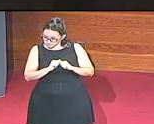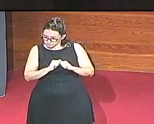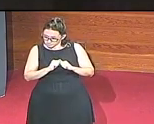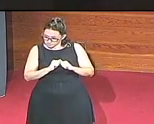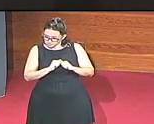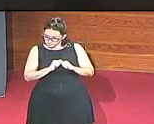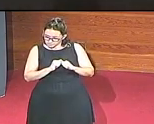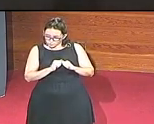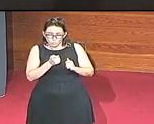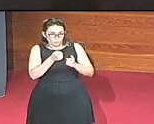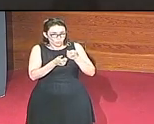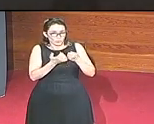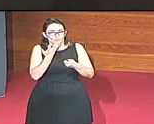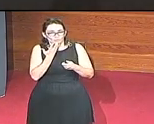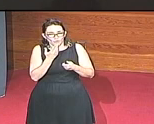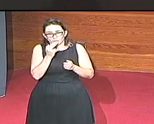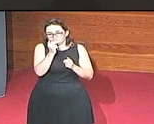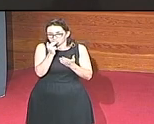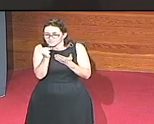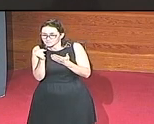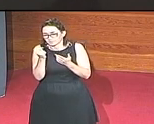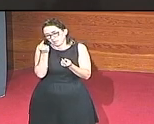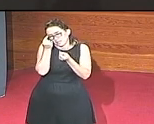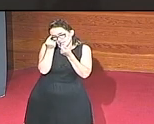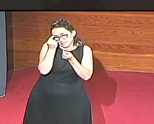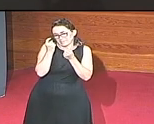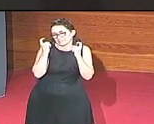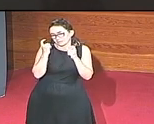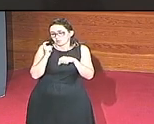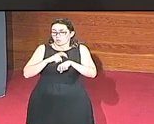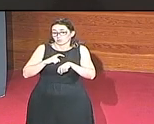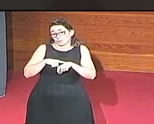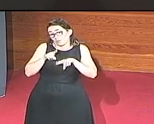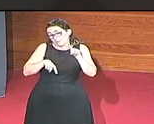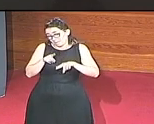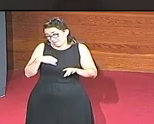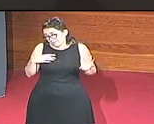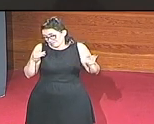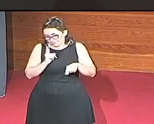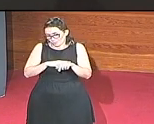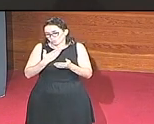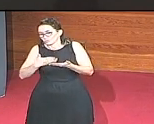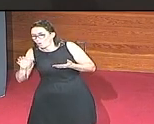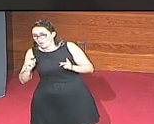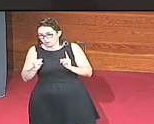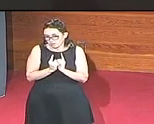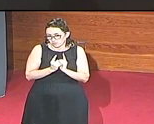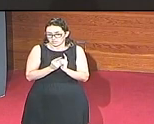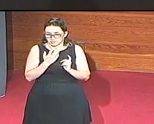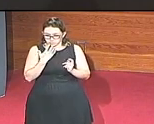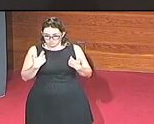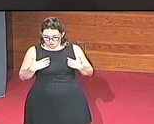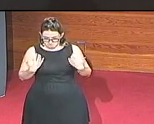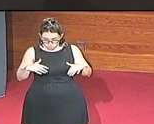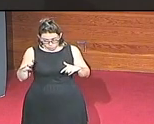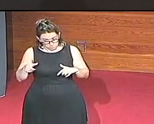vas pintando poco a poco con todo el detalle que puedas y todo el tiempo del que dispongas porque al final si estamos en un miércoles y tienes que